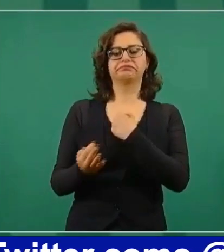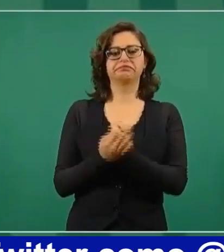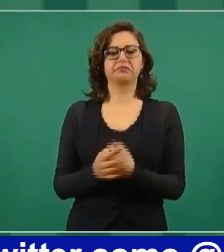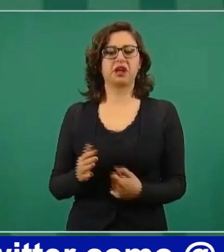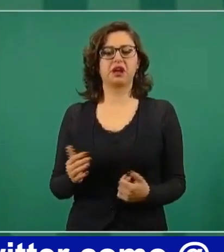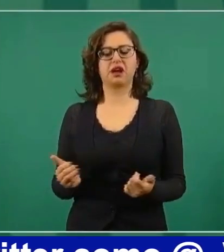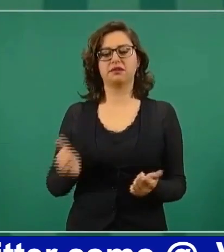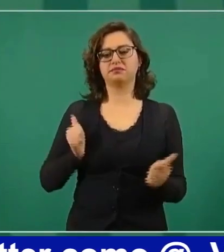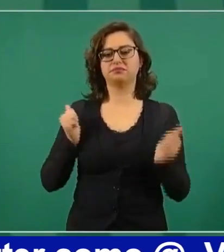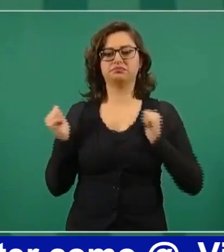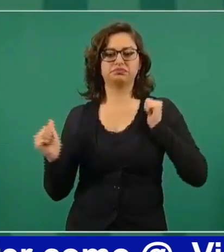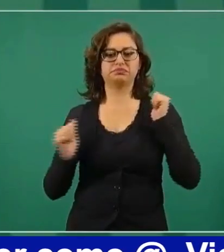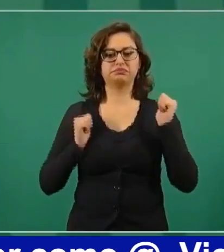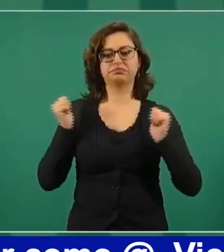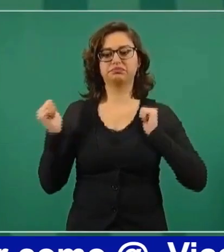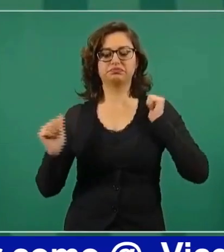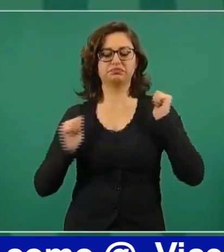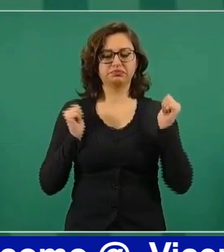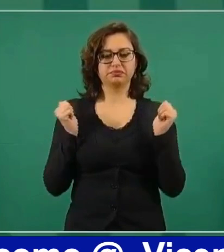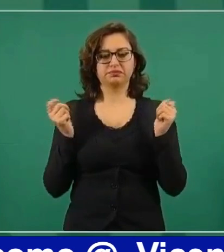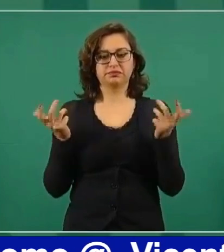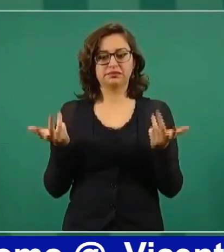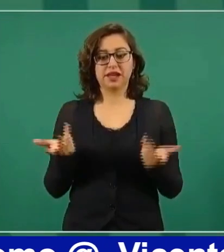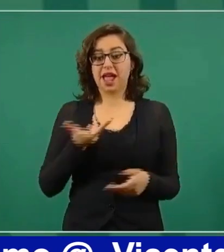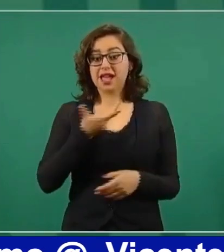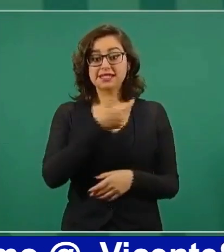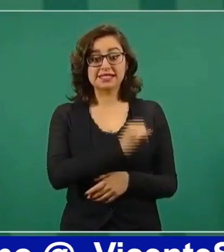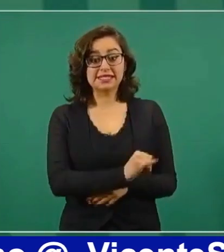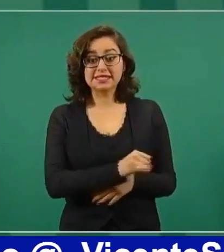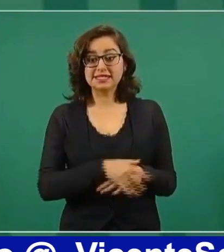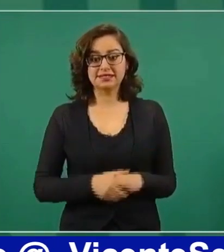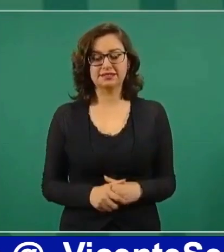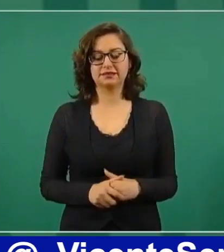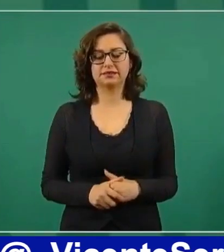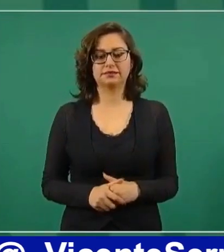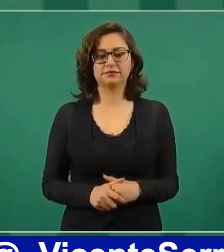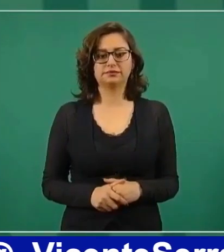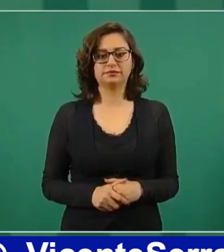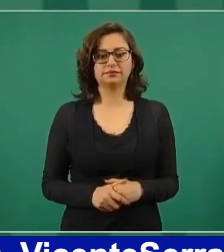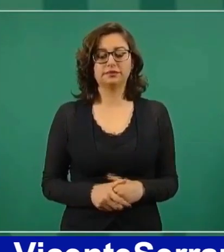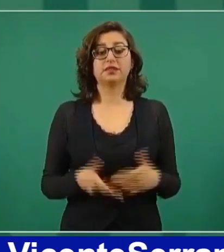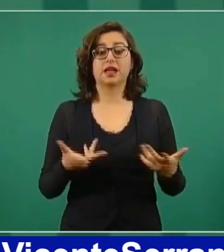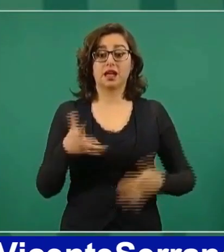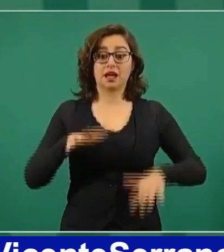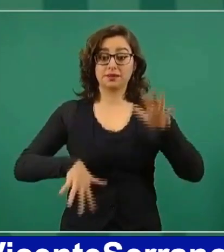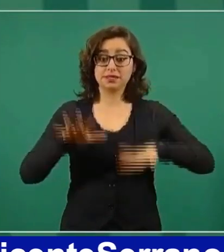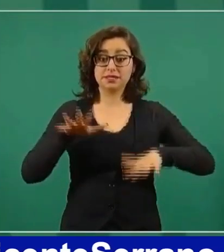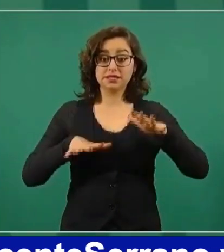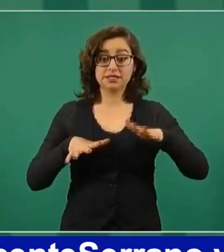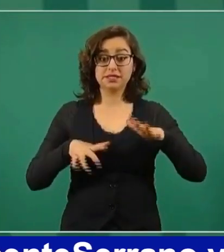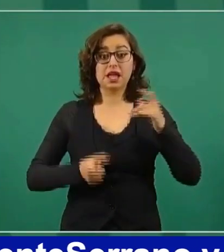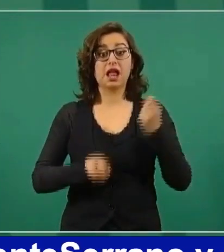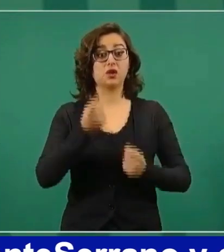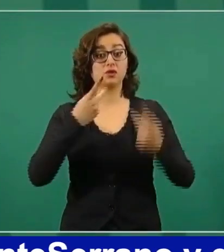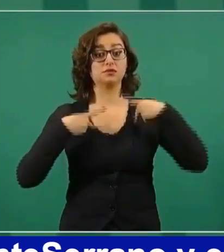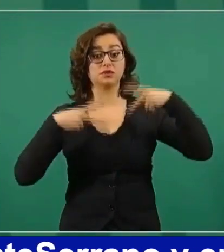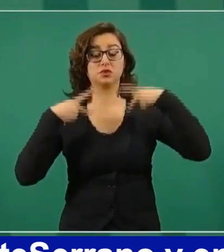Había casos en donde funcionarios del más alto nivel